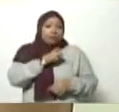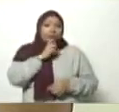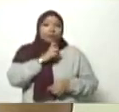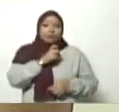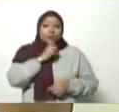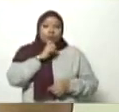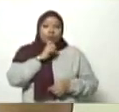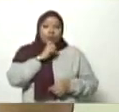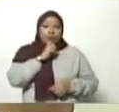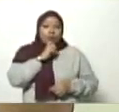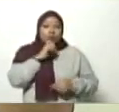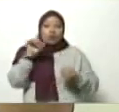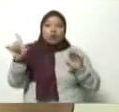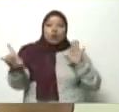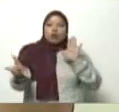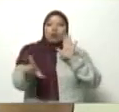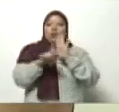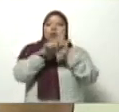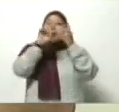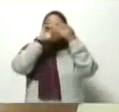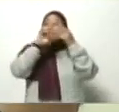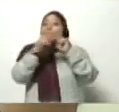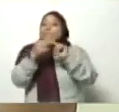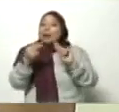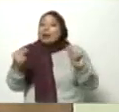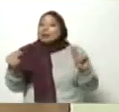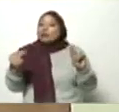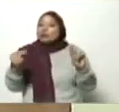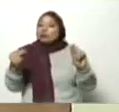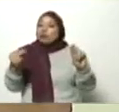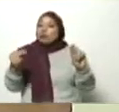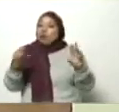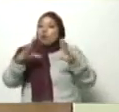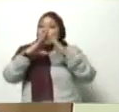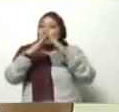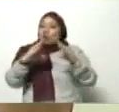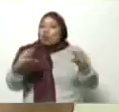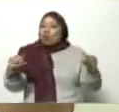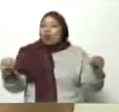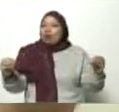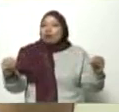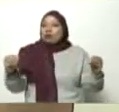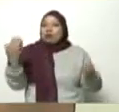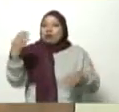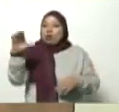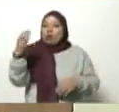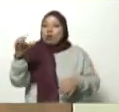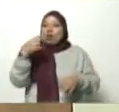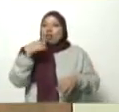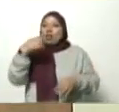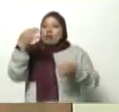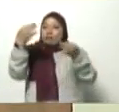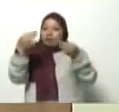De hecho, aprobaron una ley que es la ley de paz total, una paz de verdad.